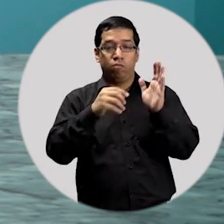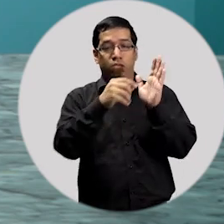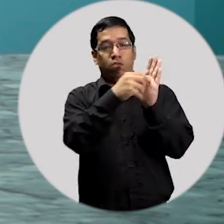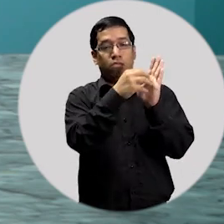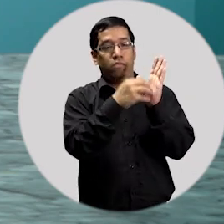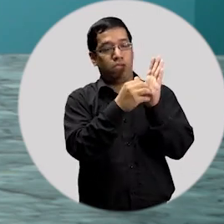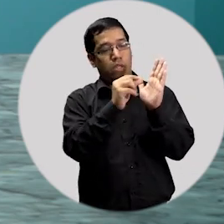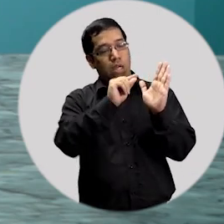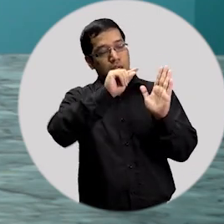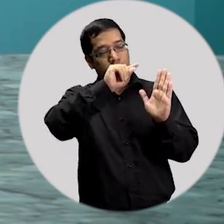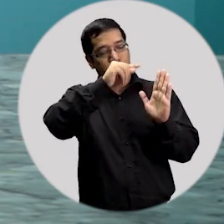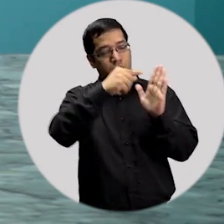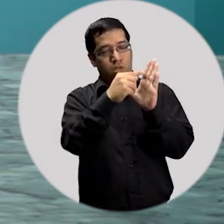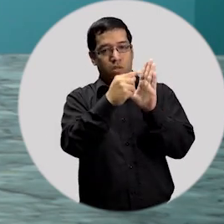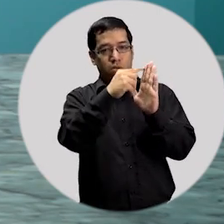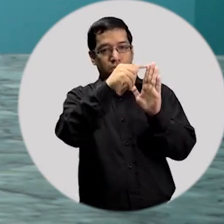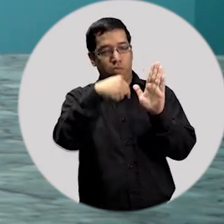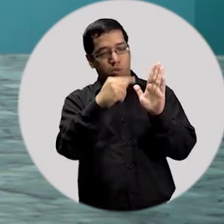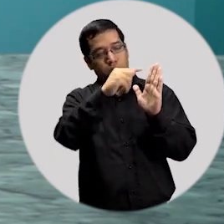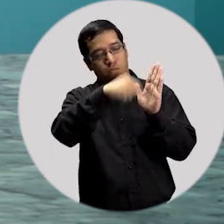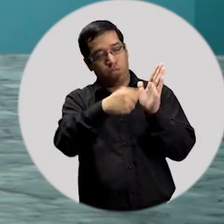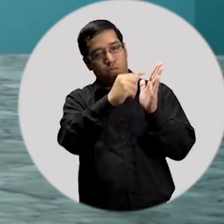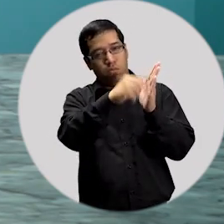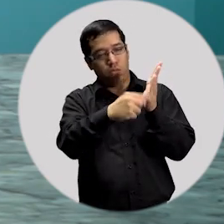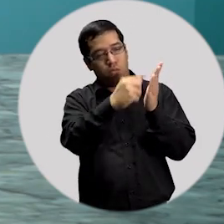o de un pétalo.